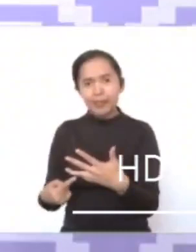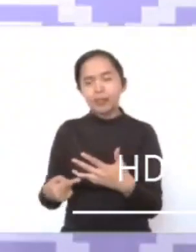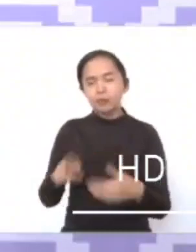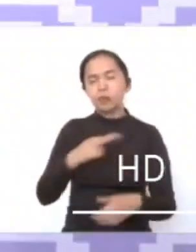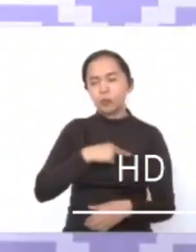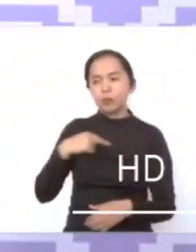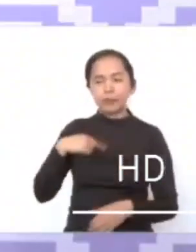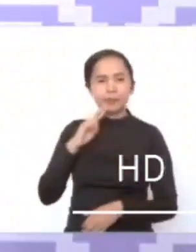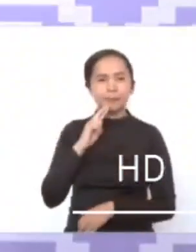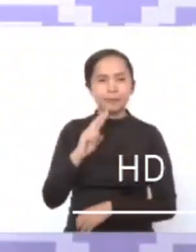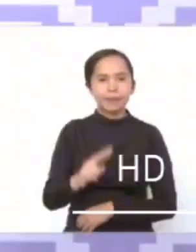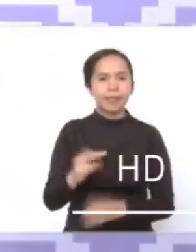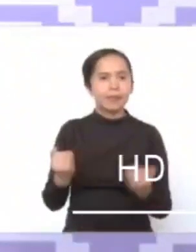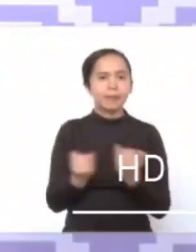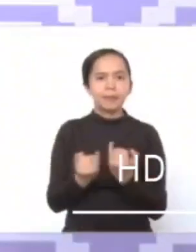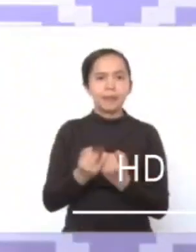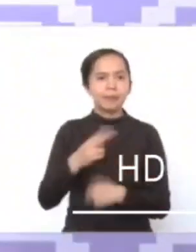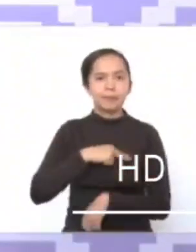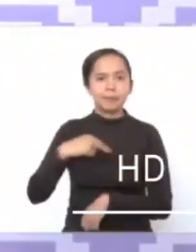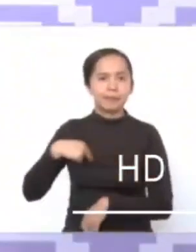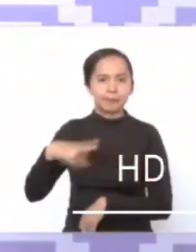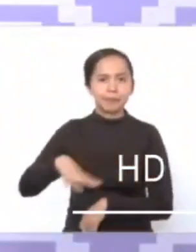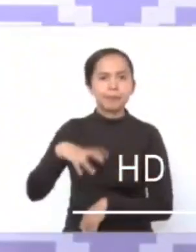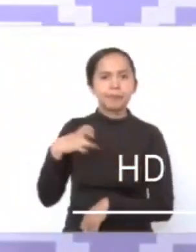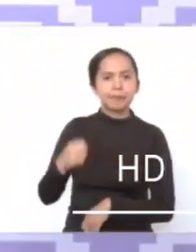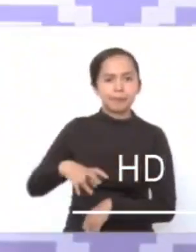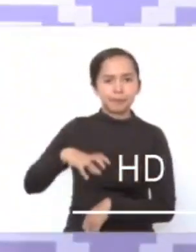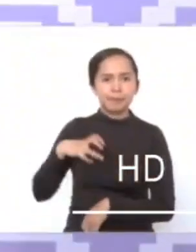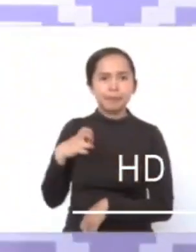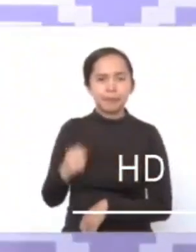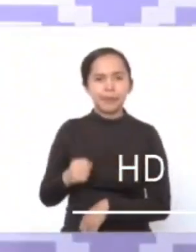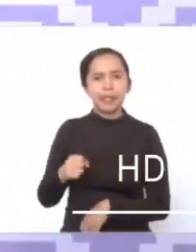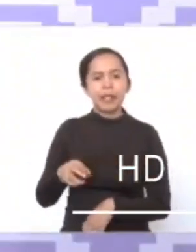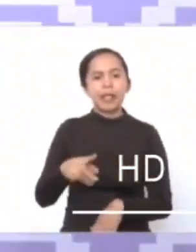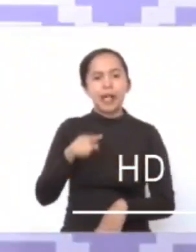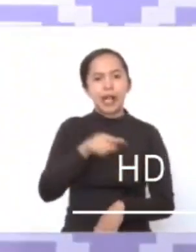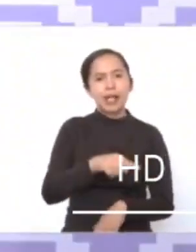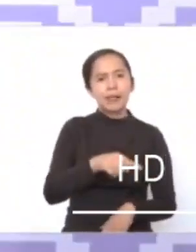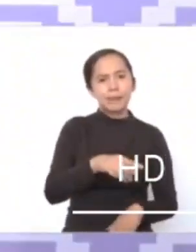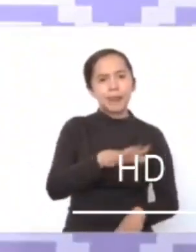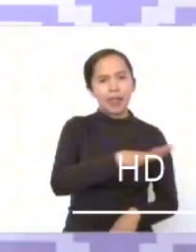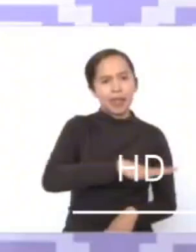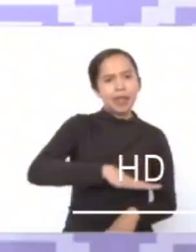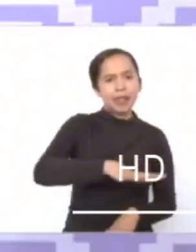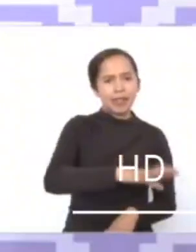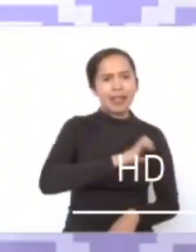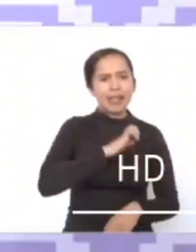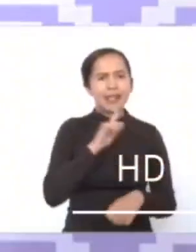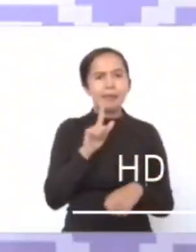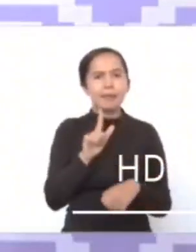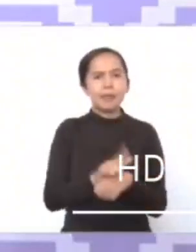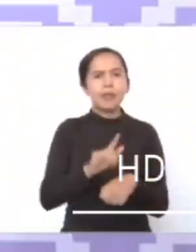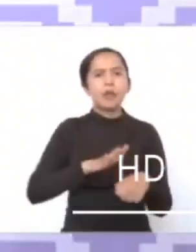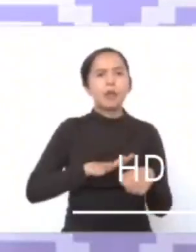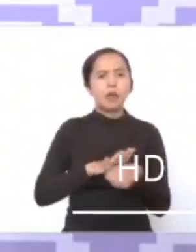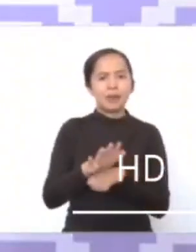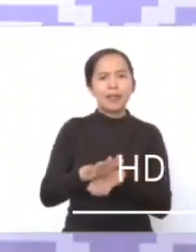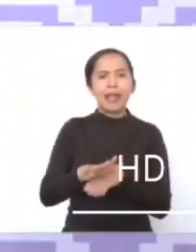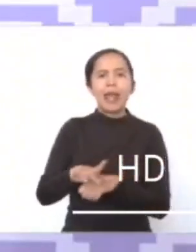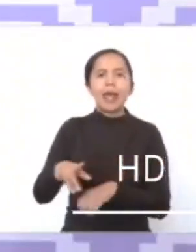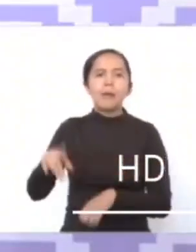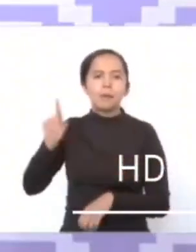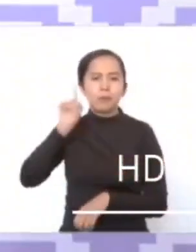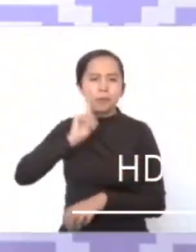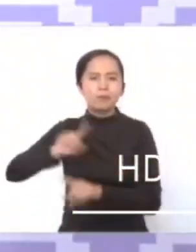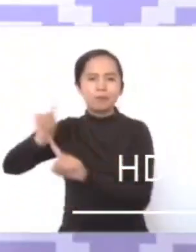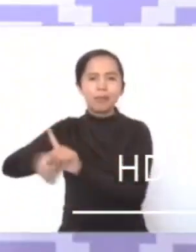tamizaje. Igual seguimos teniendo el trabajo de nuestra agencia especializada en el delito de violación,